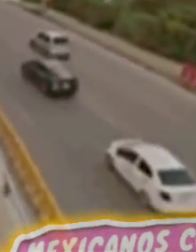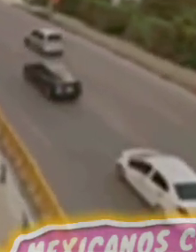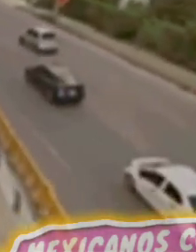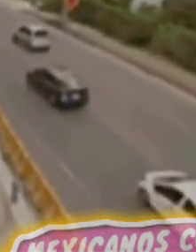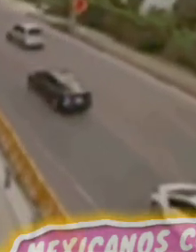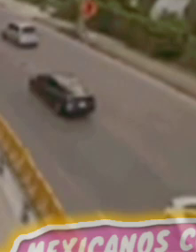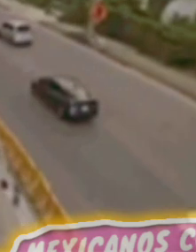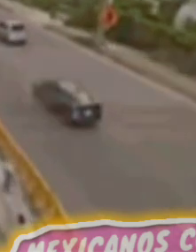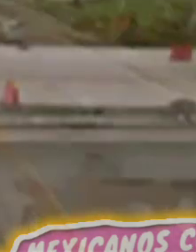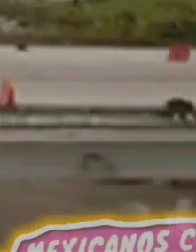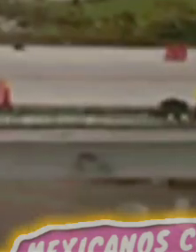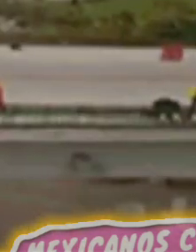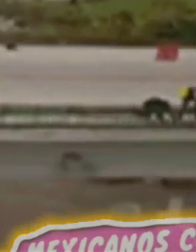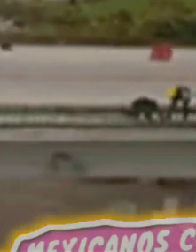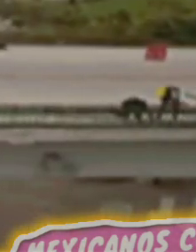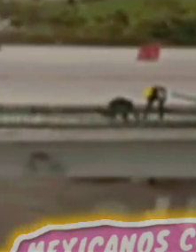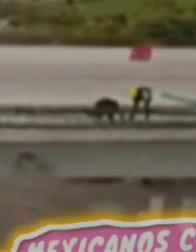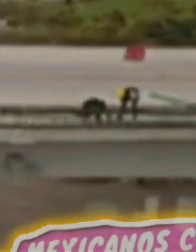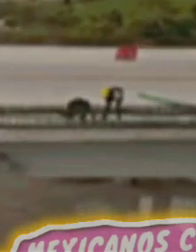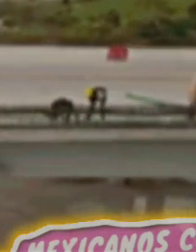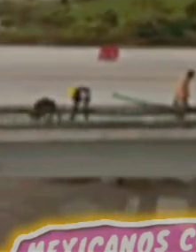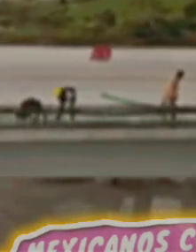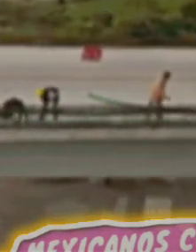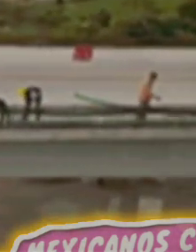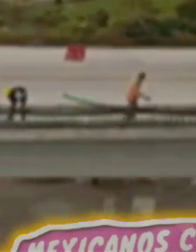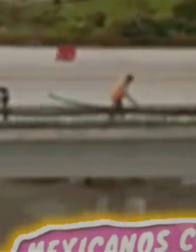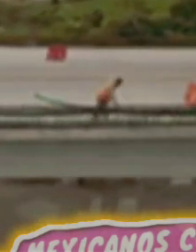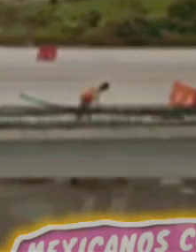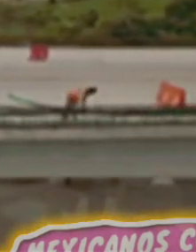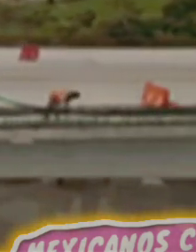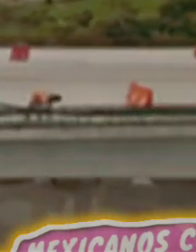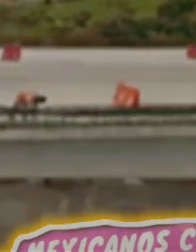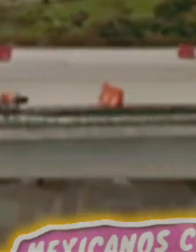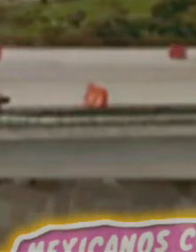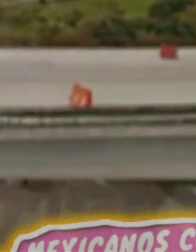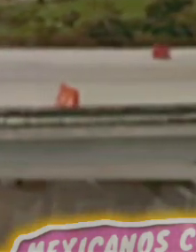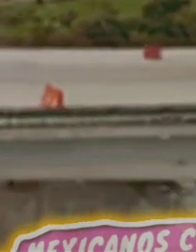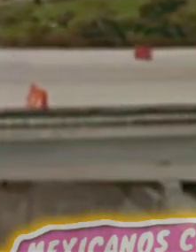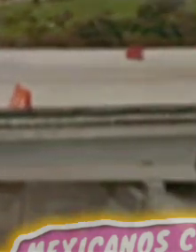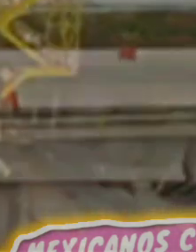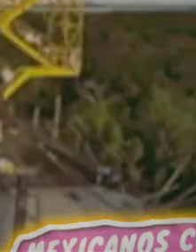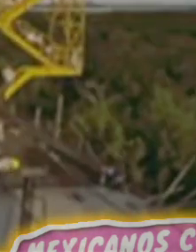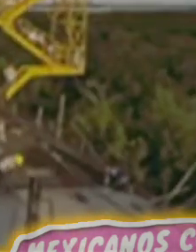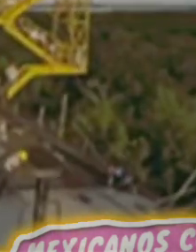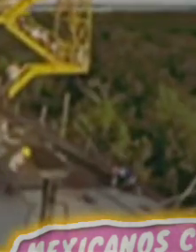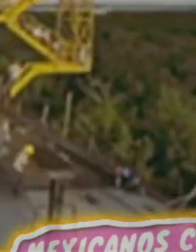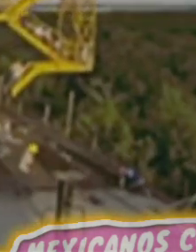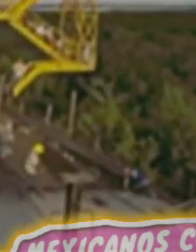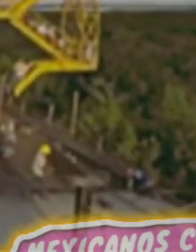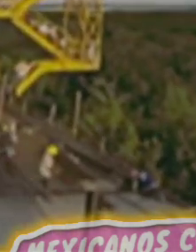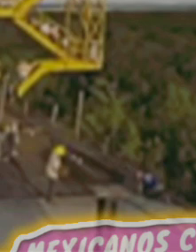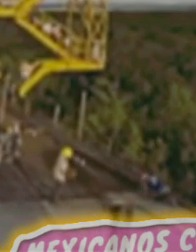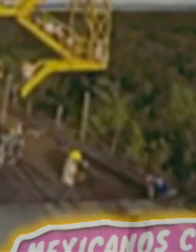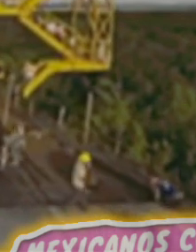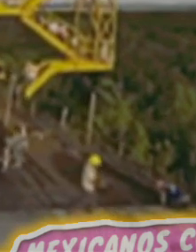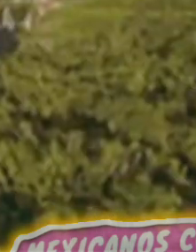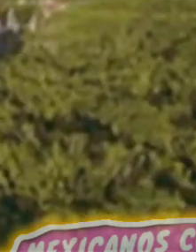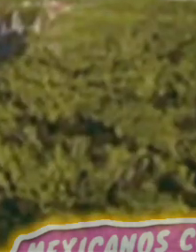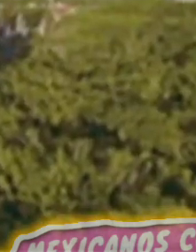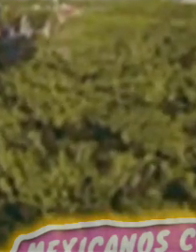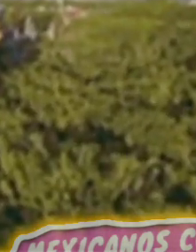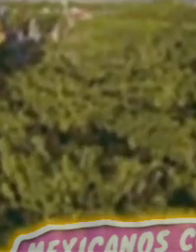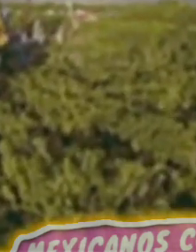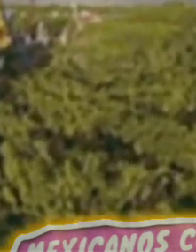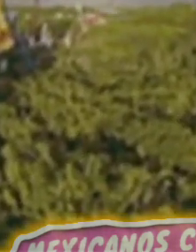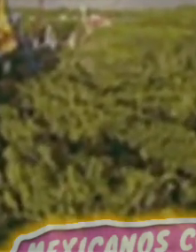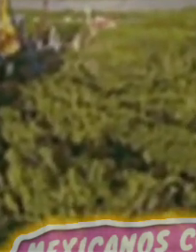Incluye, bueno, 2 entronques que son importantes, son las conexiones, y aquí traemos una fecha de